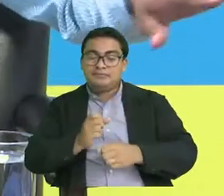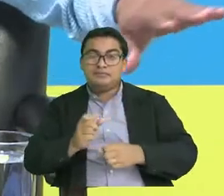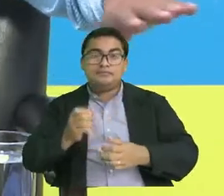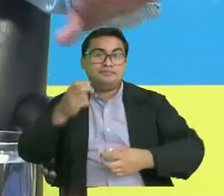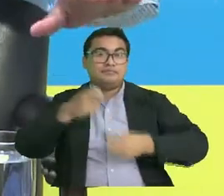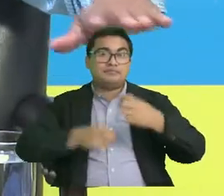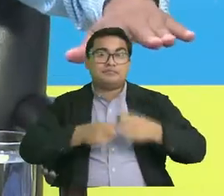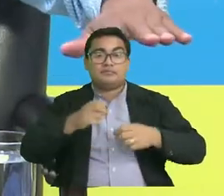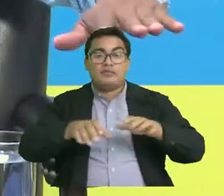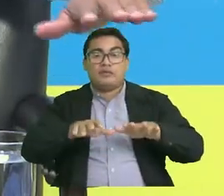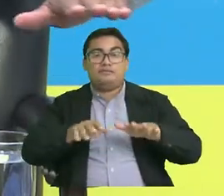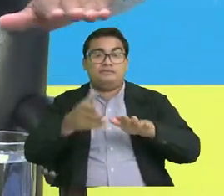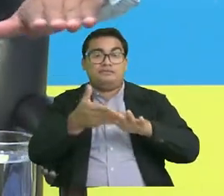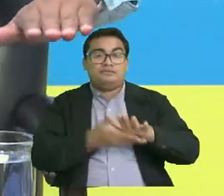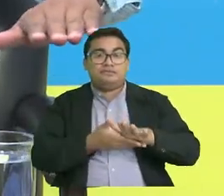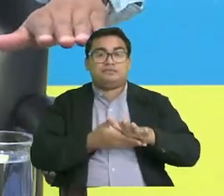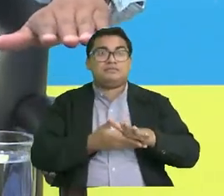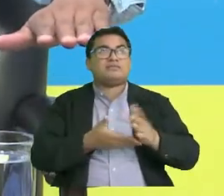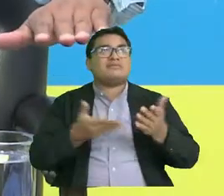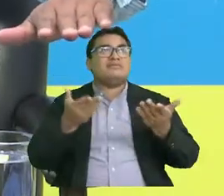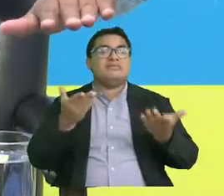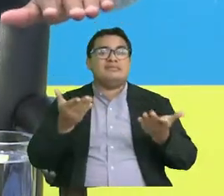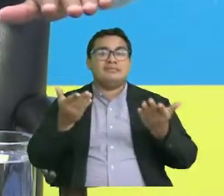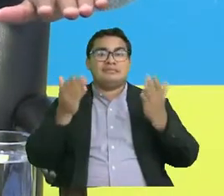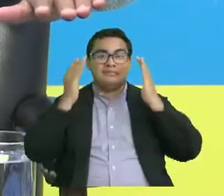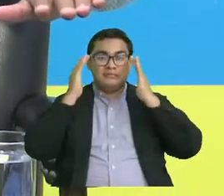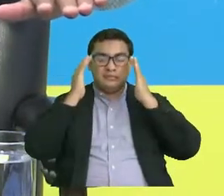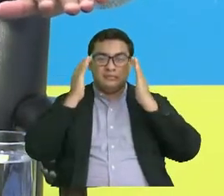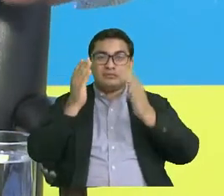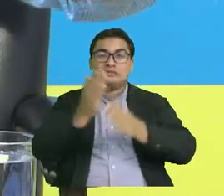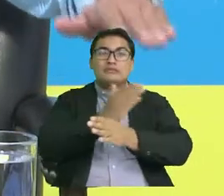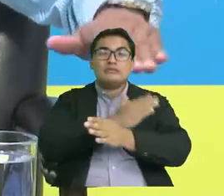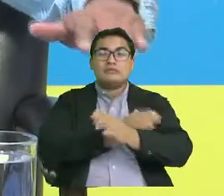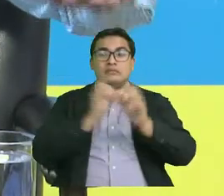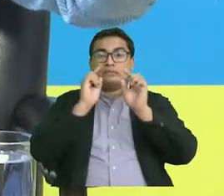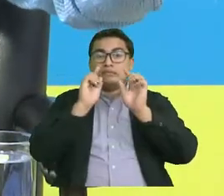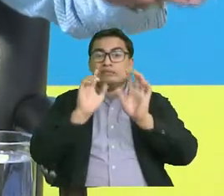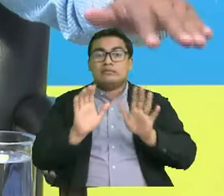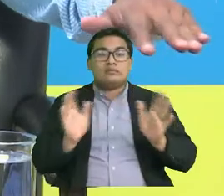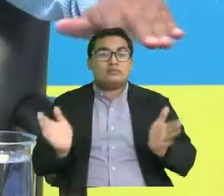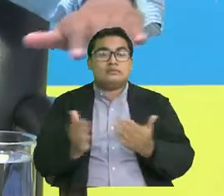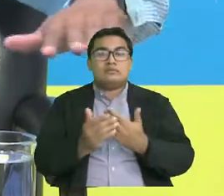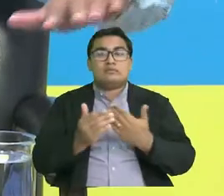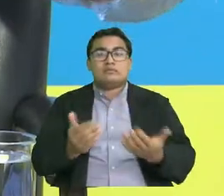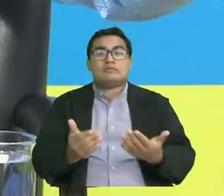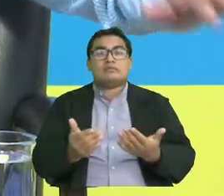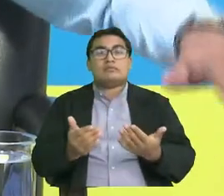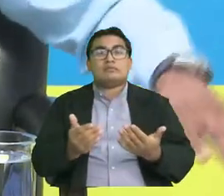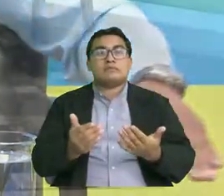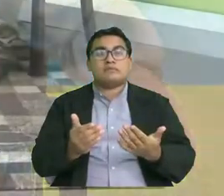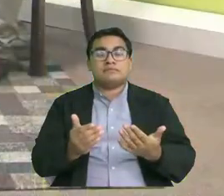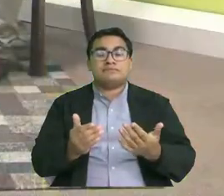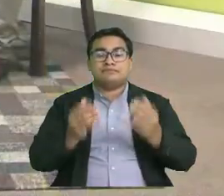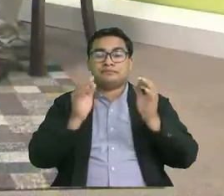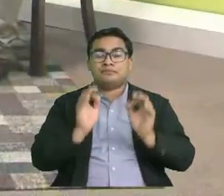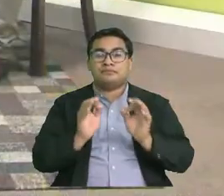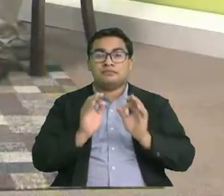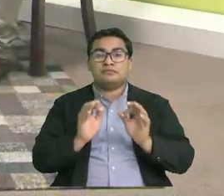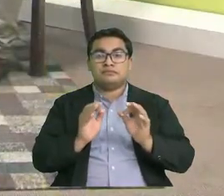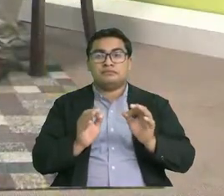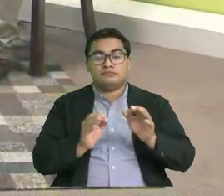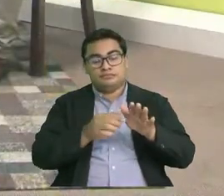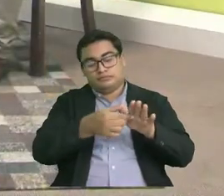tiene pie plano y no se está en una terapia, un tratamiento para que se le corrija el